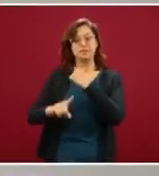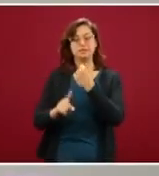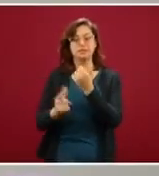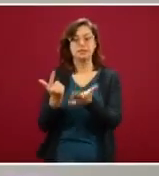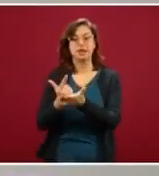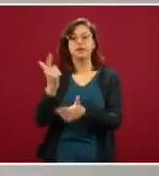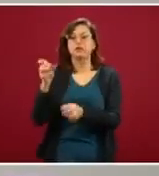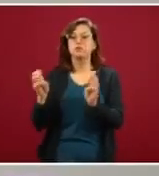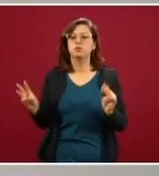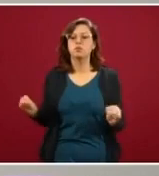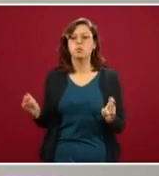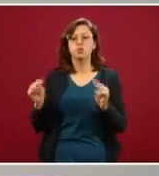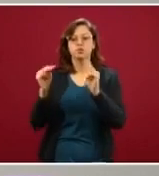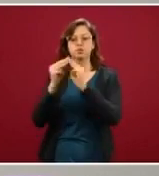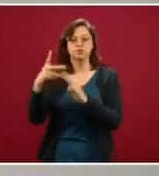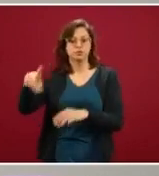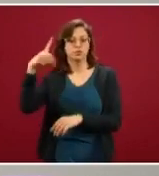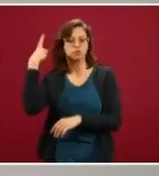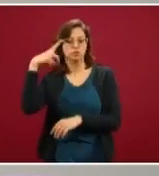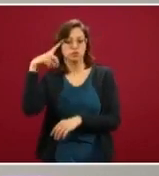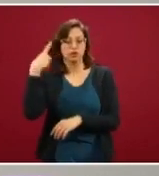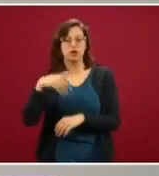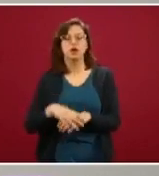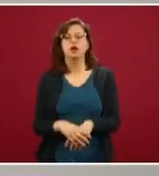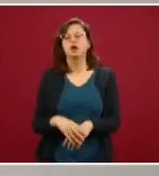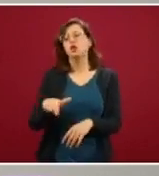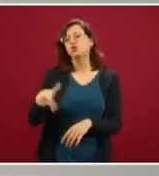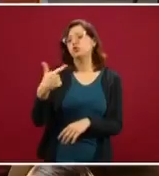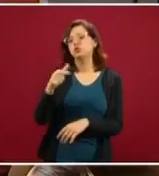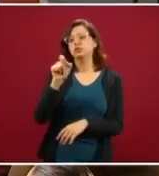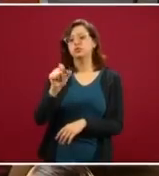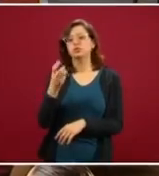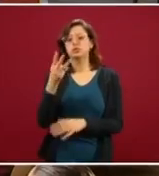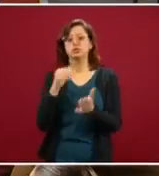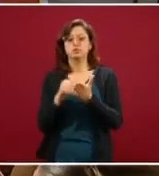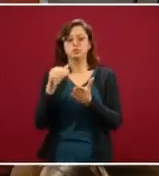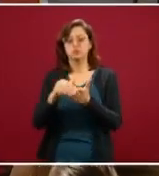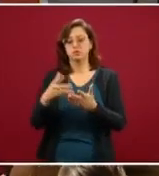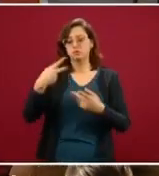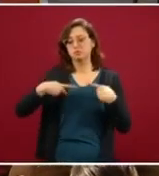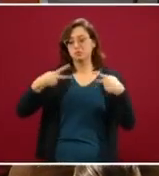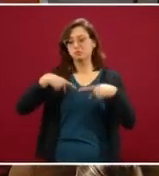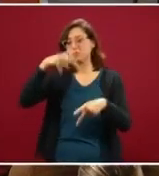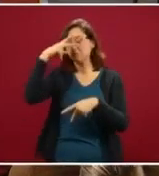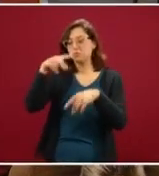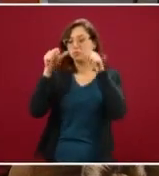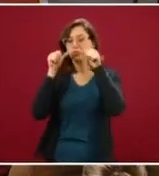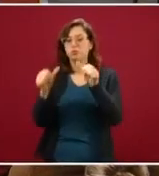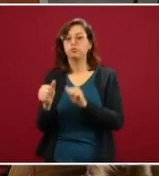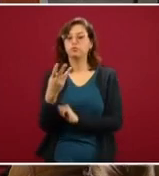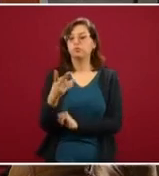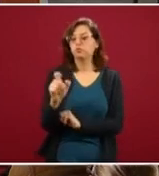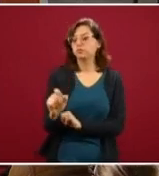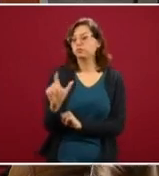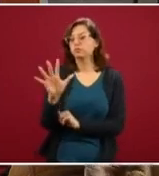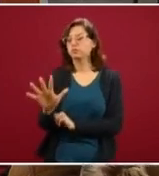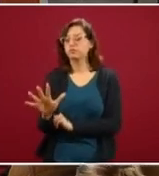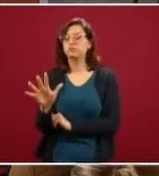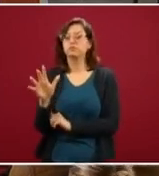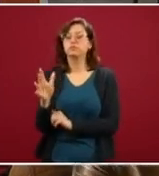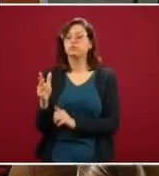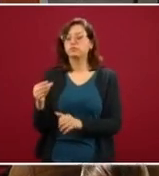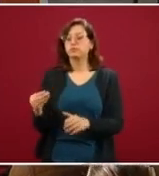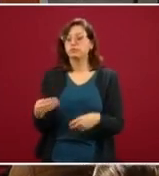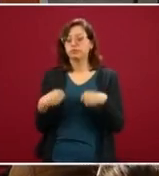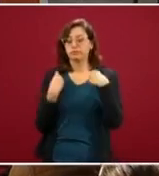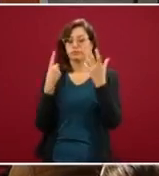Durango. Atendemos a 12.3 millones de mexicanos, de los cuales 4.5 viven en comunidades